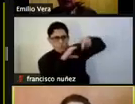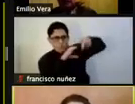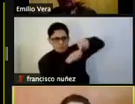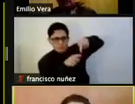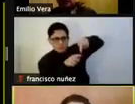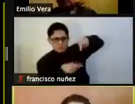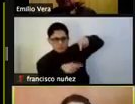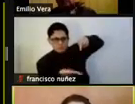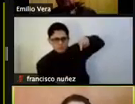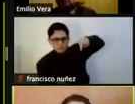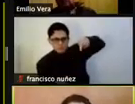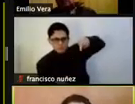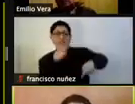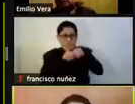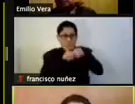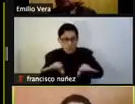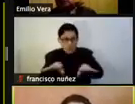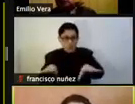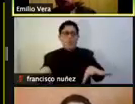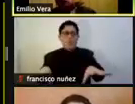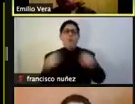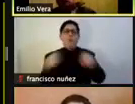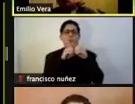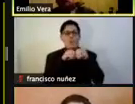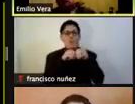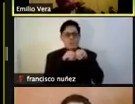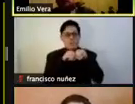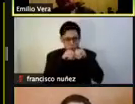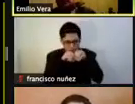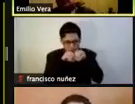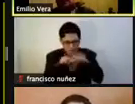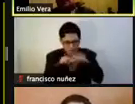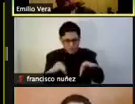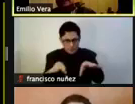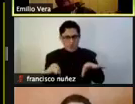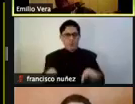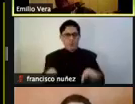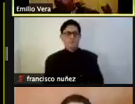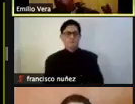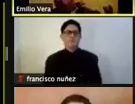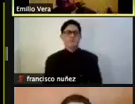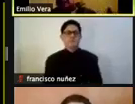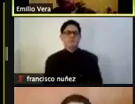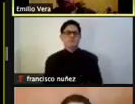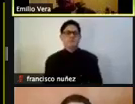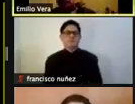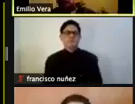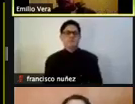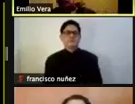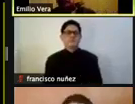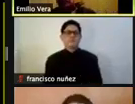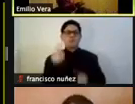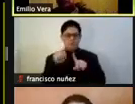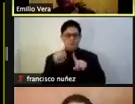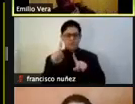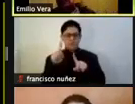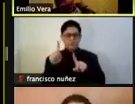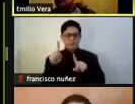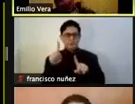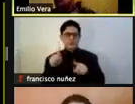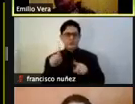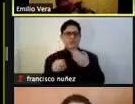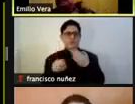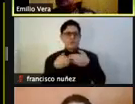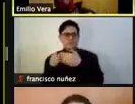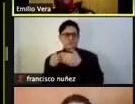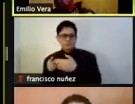Sí, otra cosa que siempre va acompañada en estos barcos es la posibilidad de hacer batimetría de precisión. Y eso es